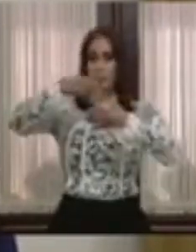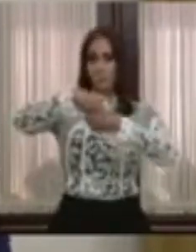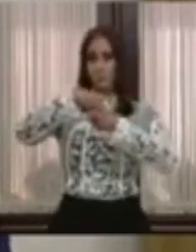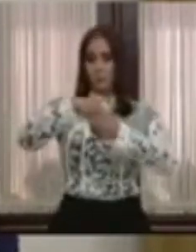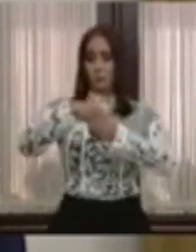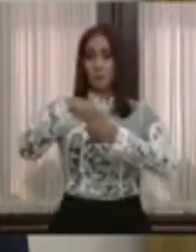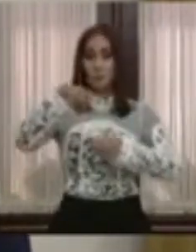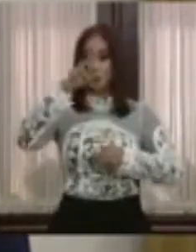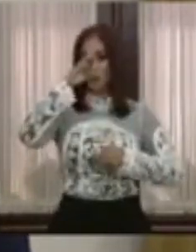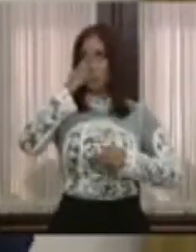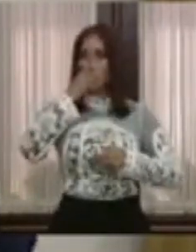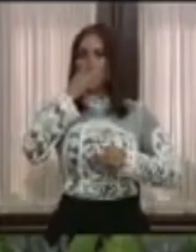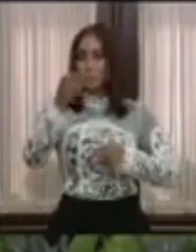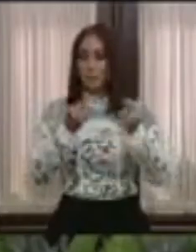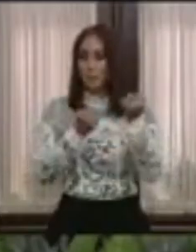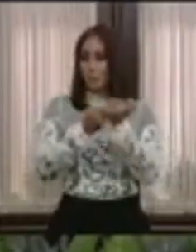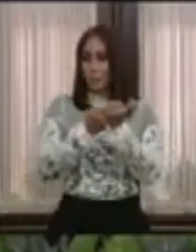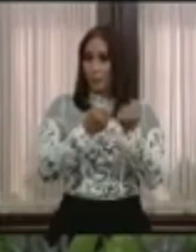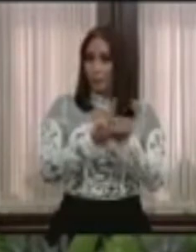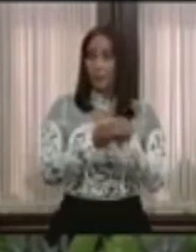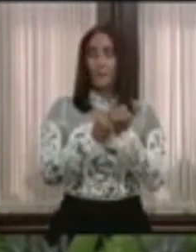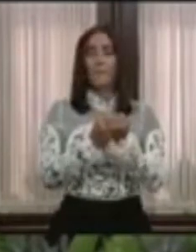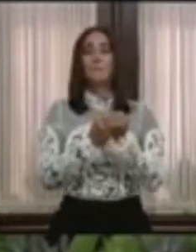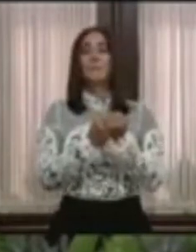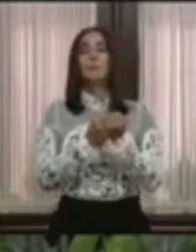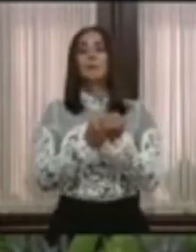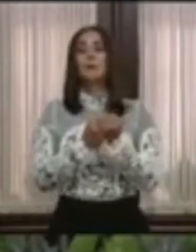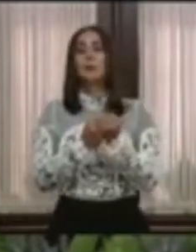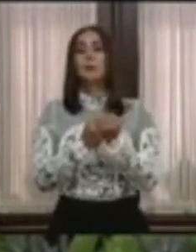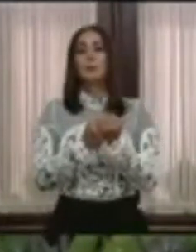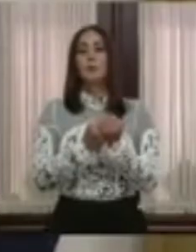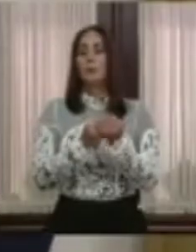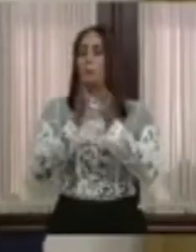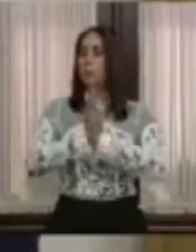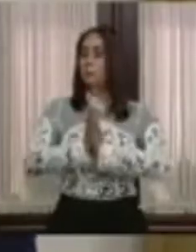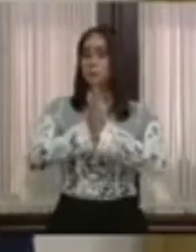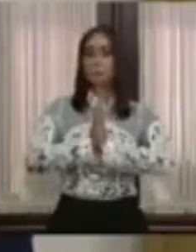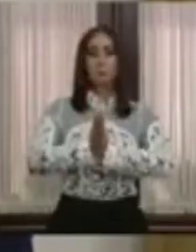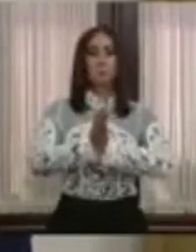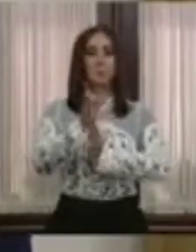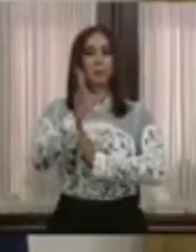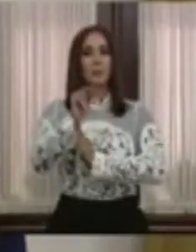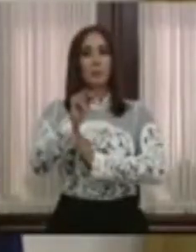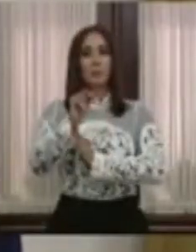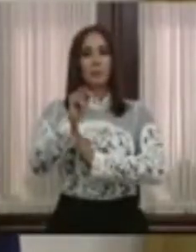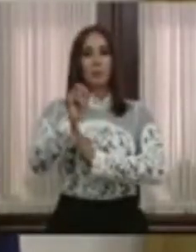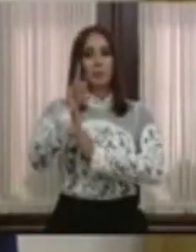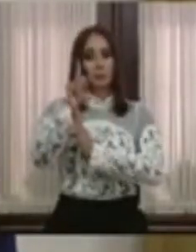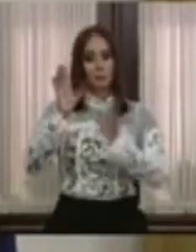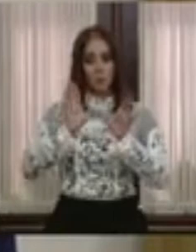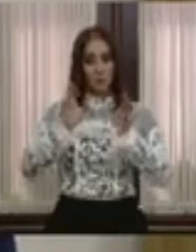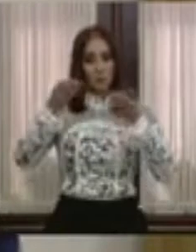la República Dominicana, ni siquiera le vamos a pedir bajo ninguna circunstancia una sola habitación de